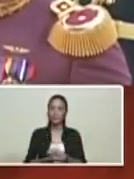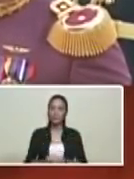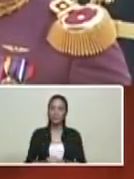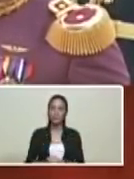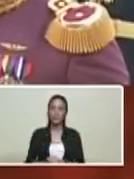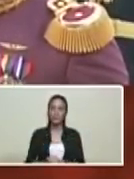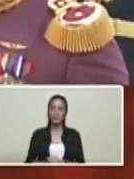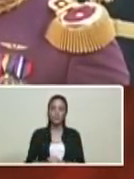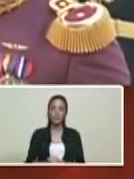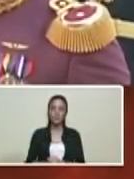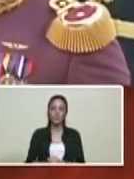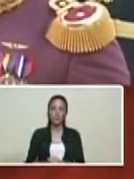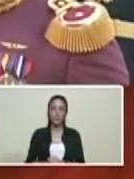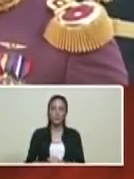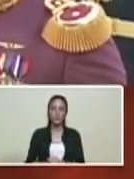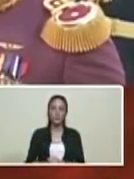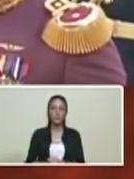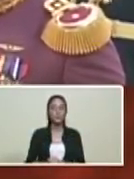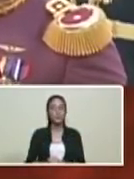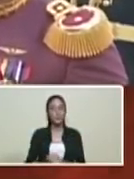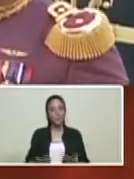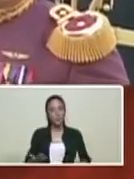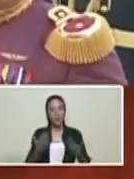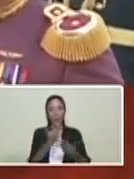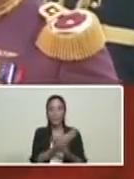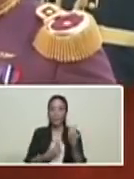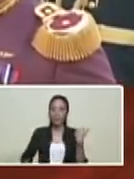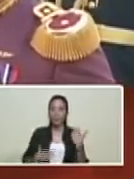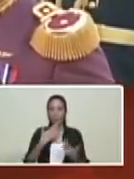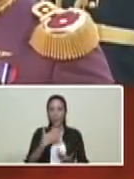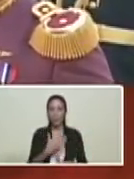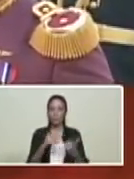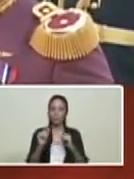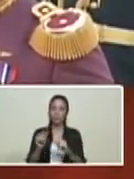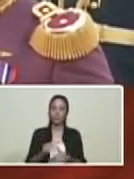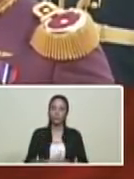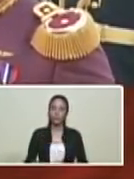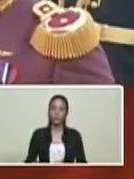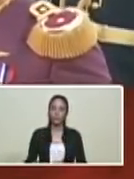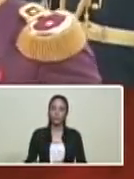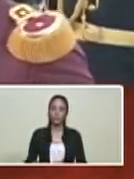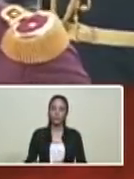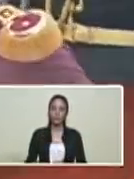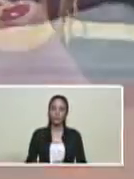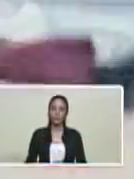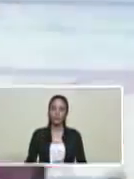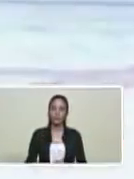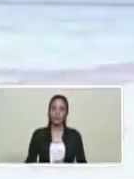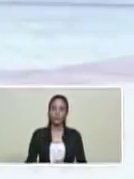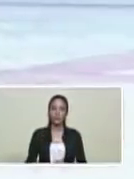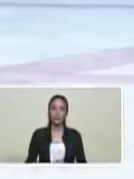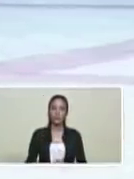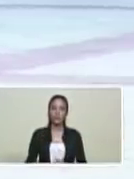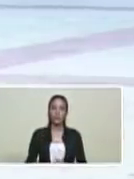más en el esequibo mi comandante en jefe permiso para retirarme autorizado de frente mar